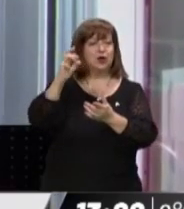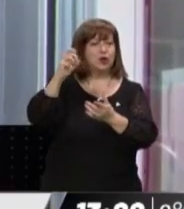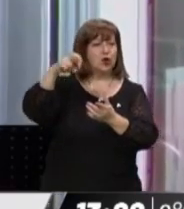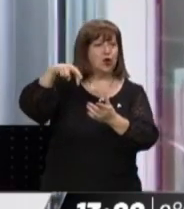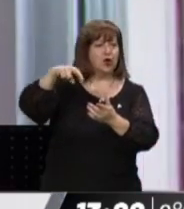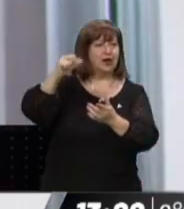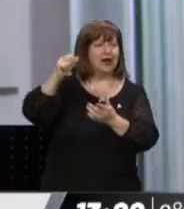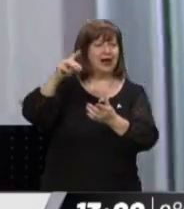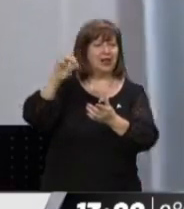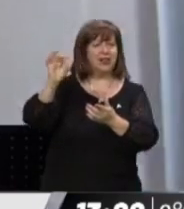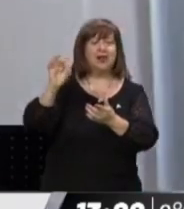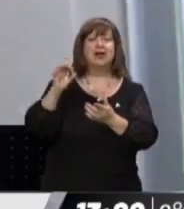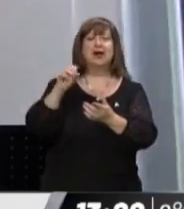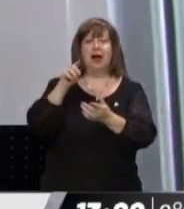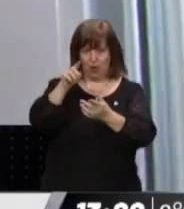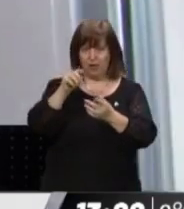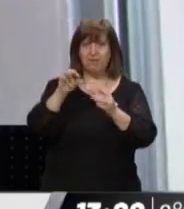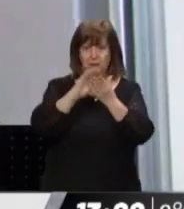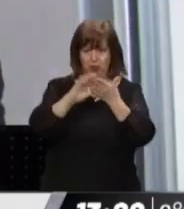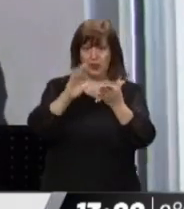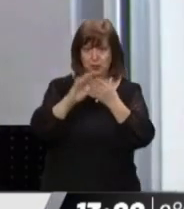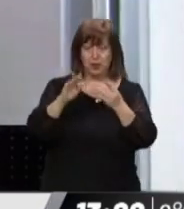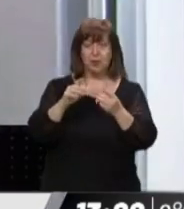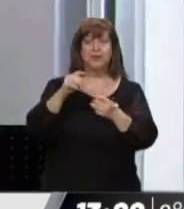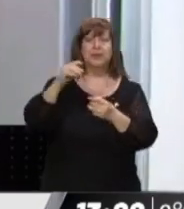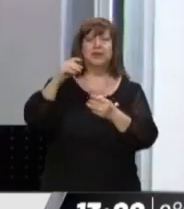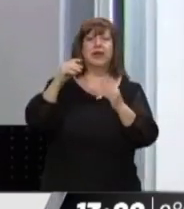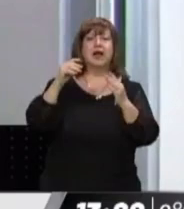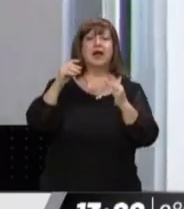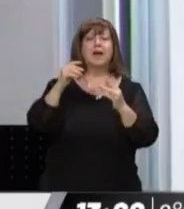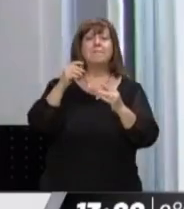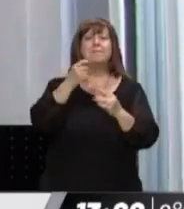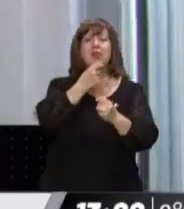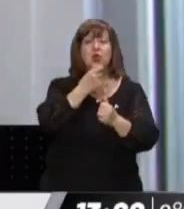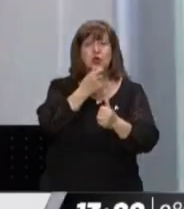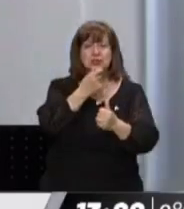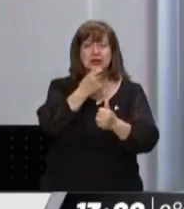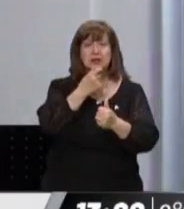mendoza@casaronald.org.ar. Mala mía que no lo puse en el graf, lo vamos a repetir despacito. No hay problema.